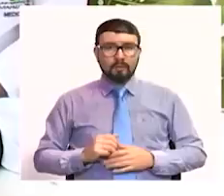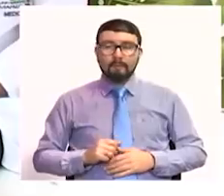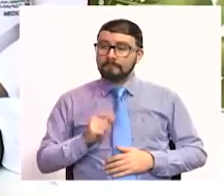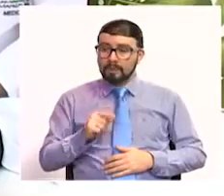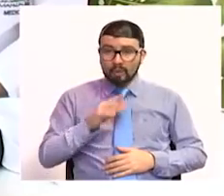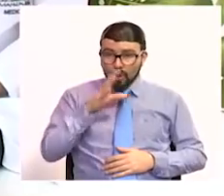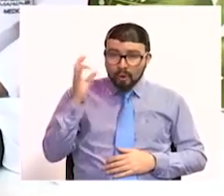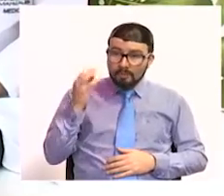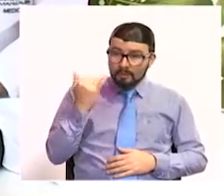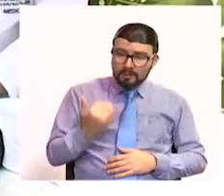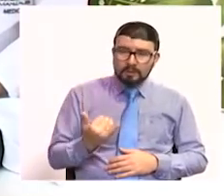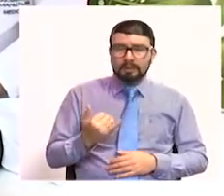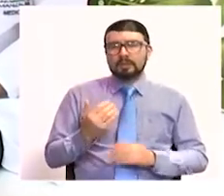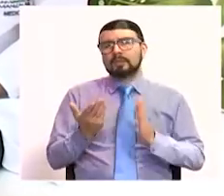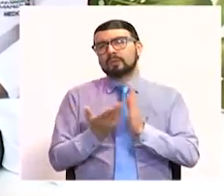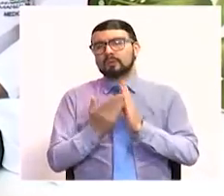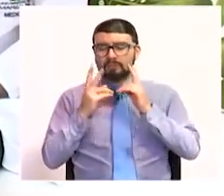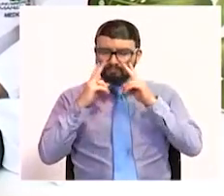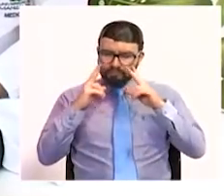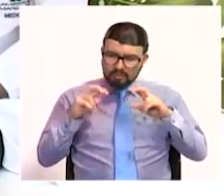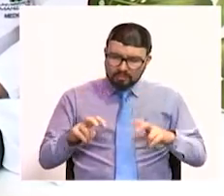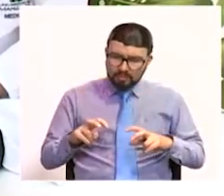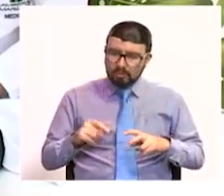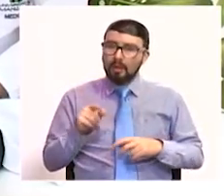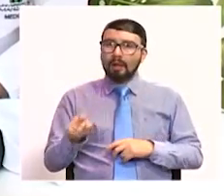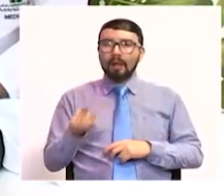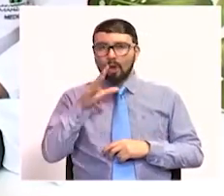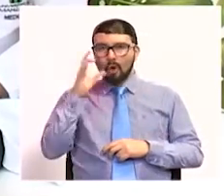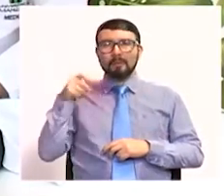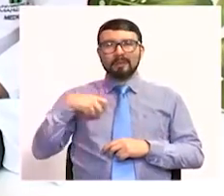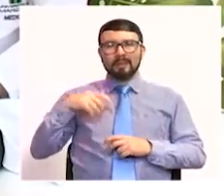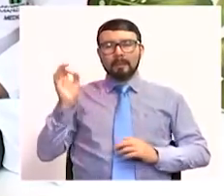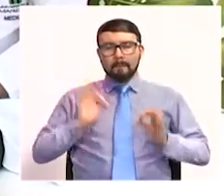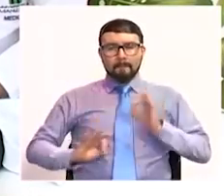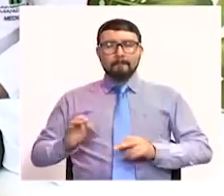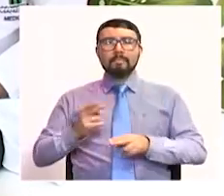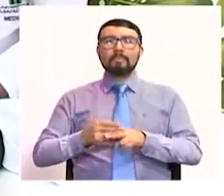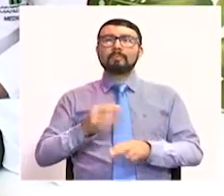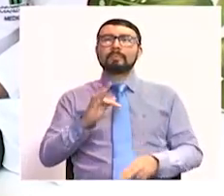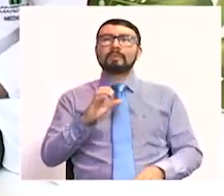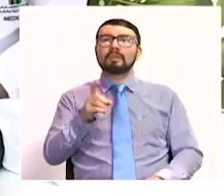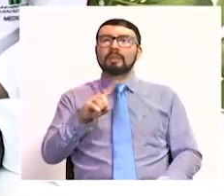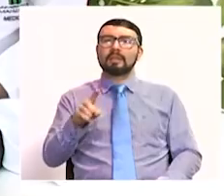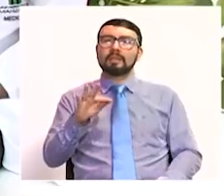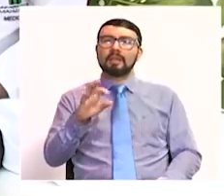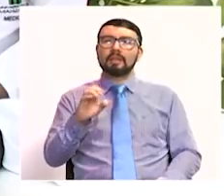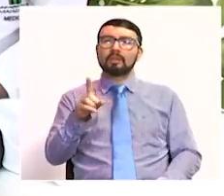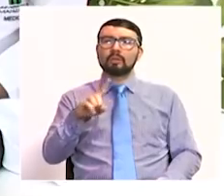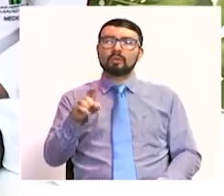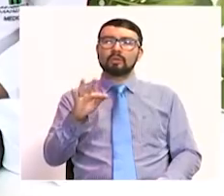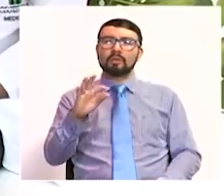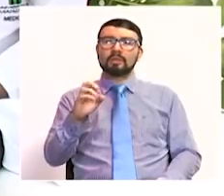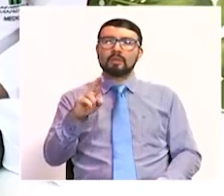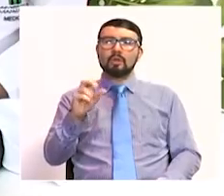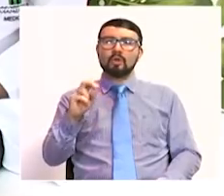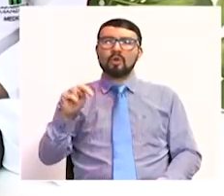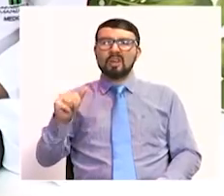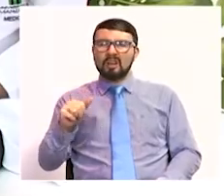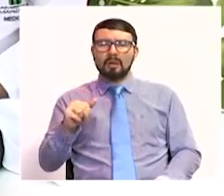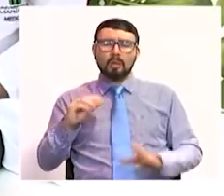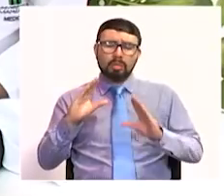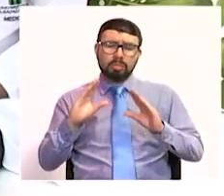también de tipos hormonales, como es la testosterona, que tiende a disminuir y entonces nos dan efectos a nivel de la